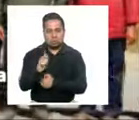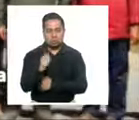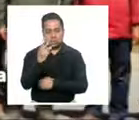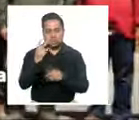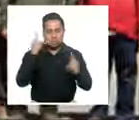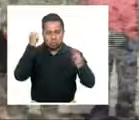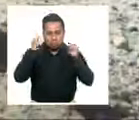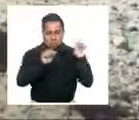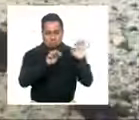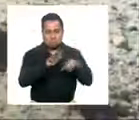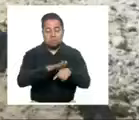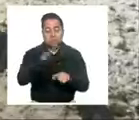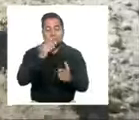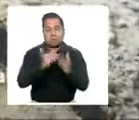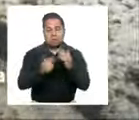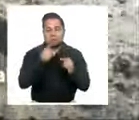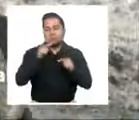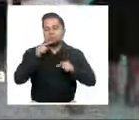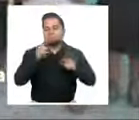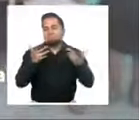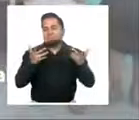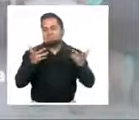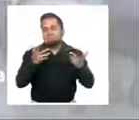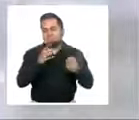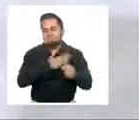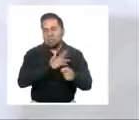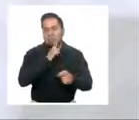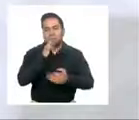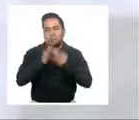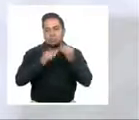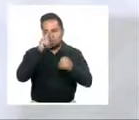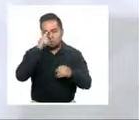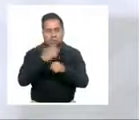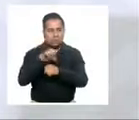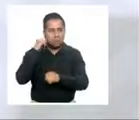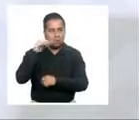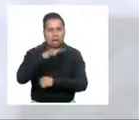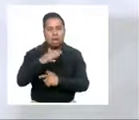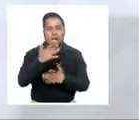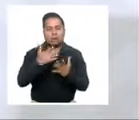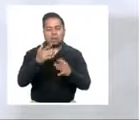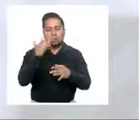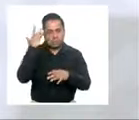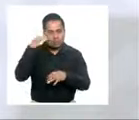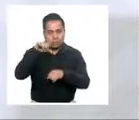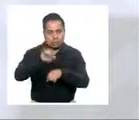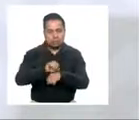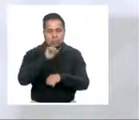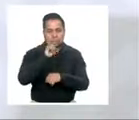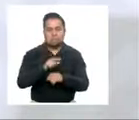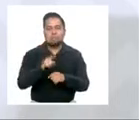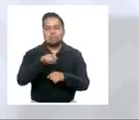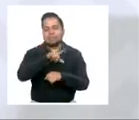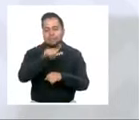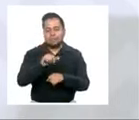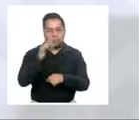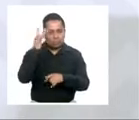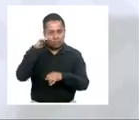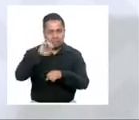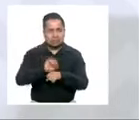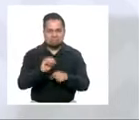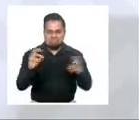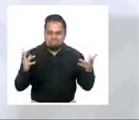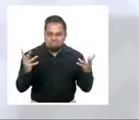123,823 turistas. Y la estimación y buenas noticias para Oaxaca es que en esta Semana Santa y Semana de Pascua, en el